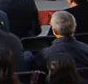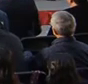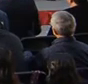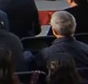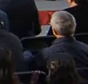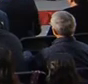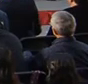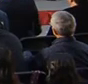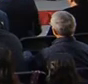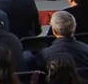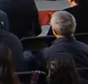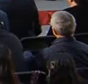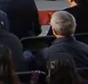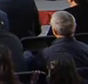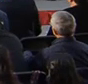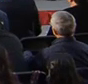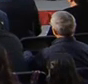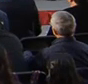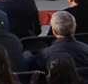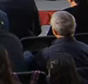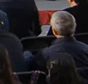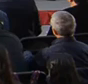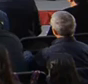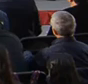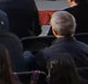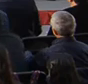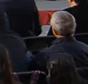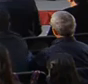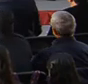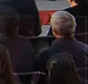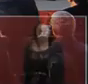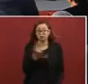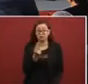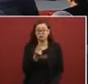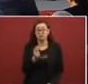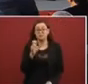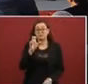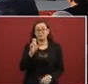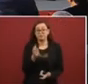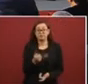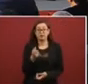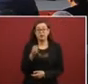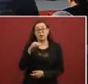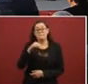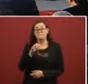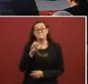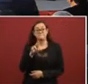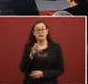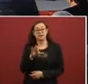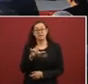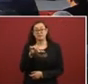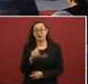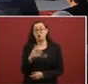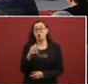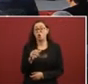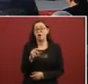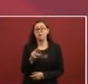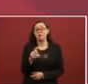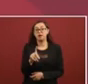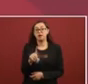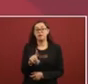se va Marcelo con el secretario de Hacienda y con el secretario de Salud a